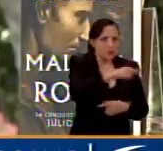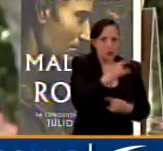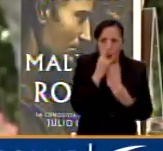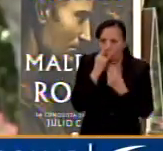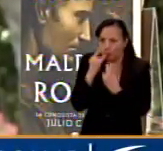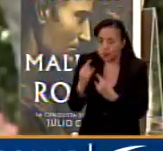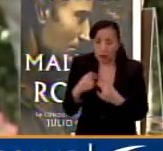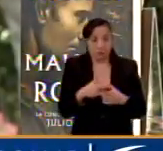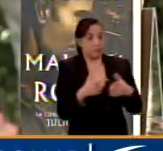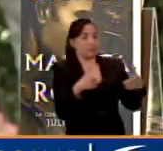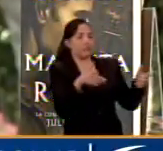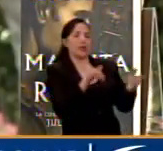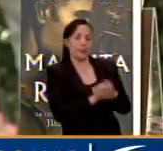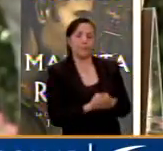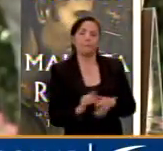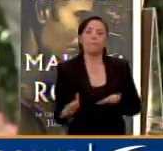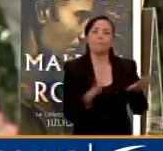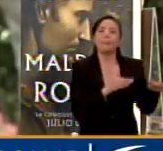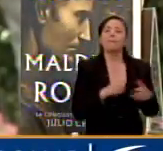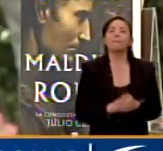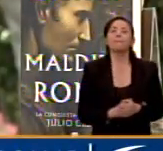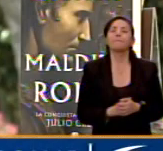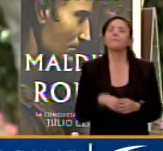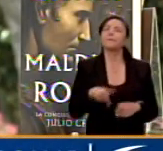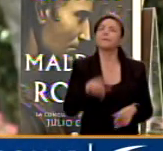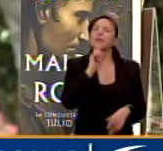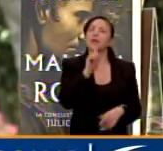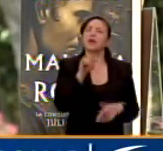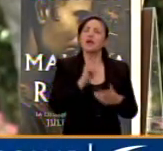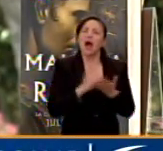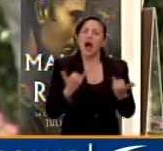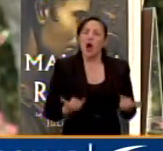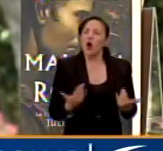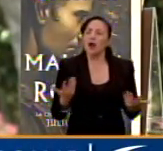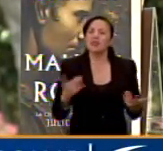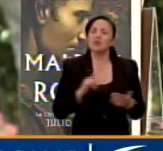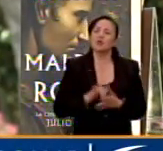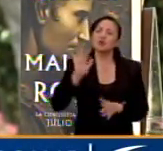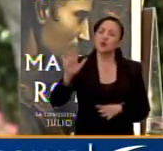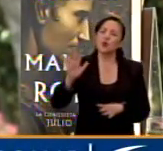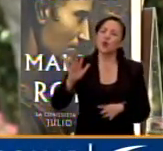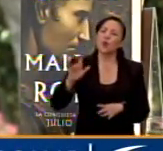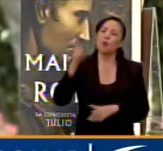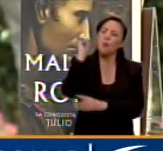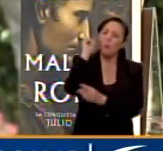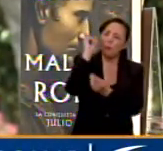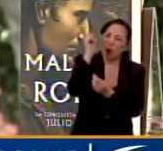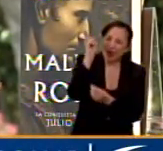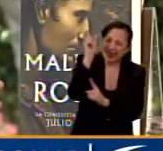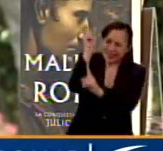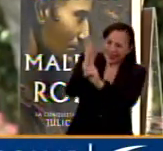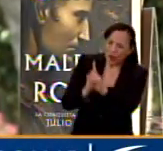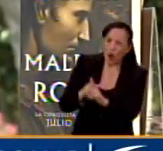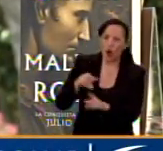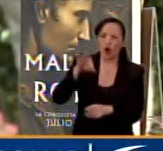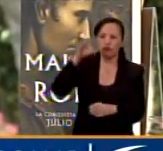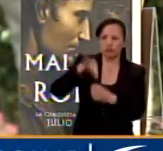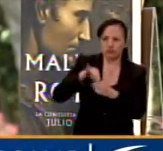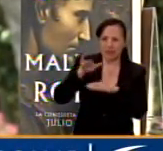poco del carácter político electoral de Julio César. Ya nos lo mencionaba Santiago,